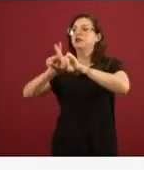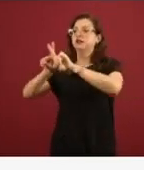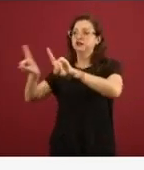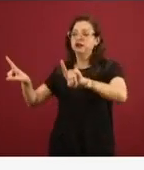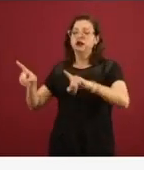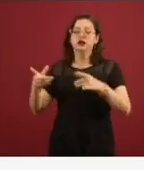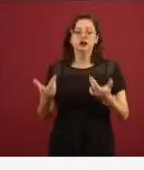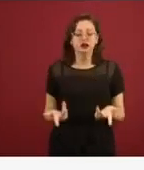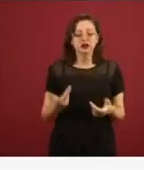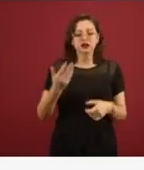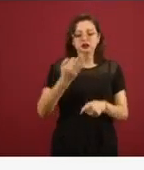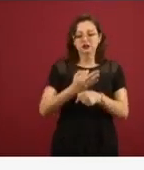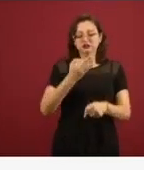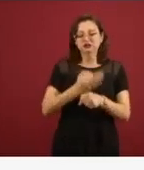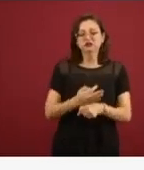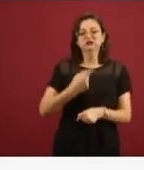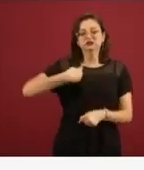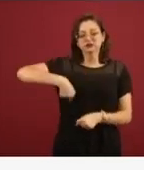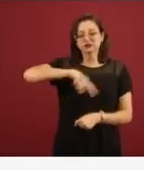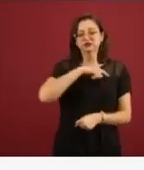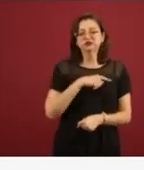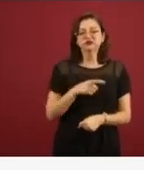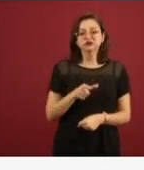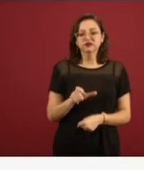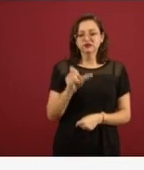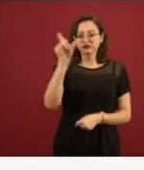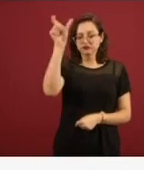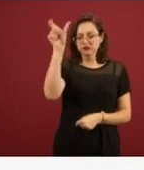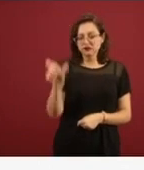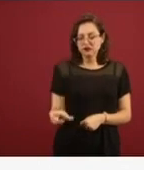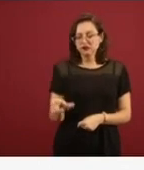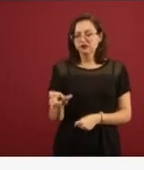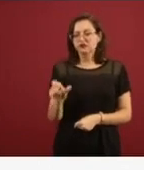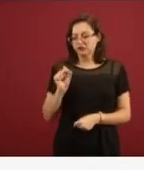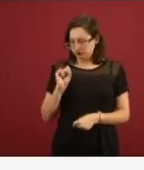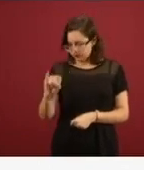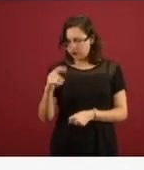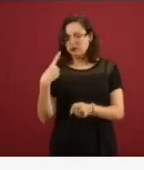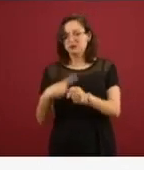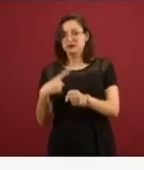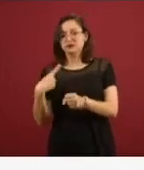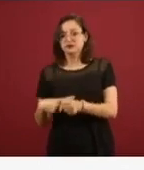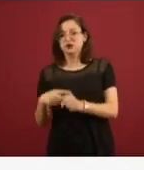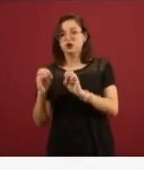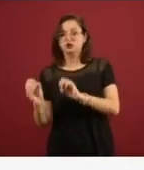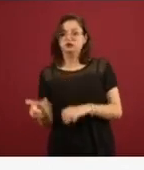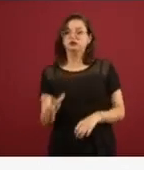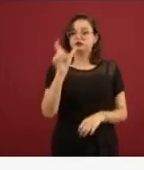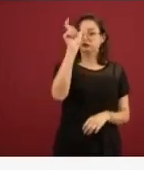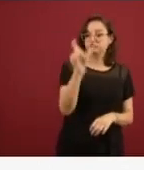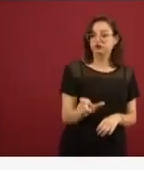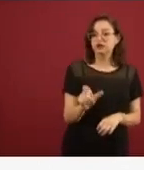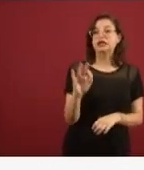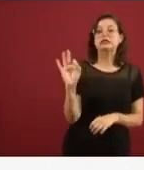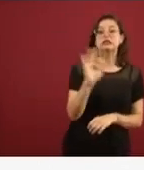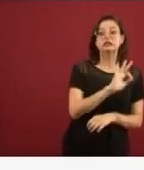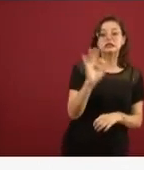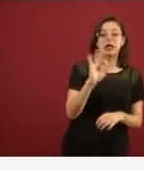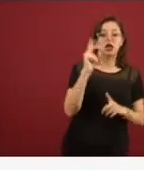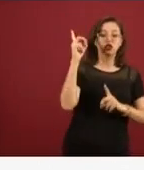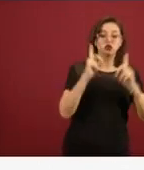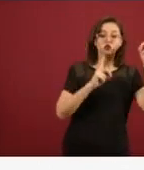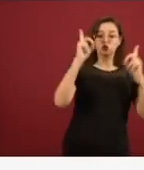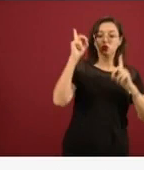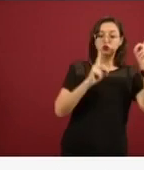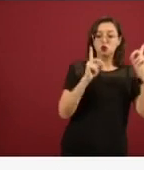estamos refiriendo a la columna de confirmados, nos estamos refiriendo a la columna de sospechosos, o nos estamos